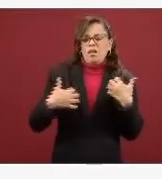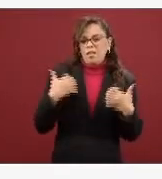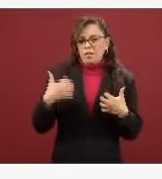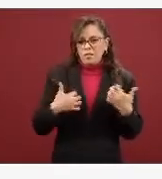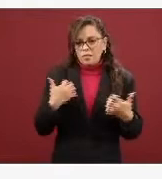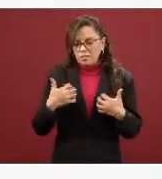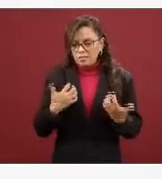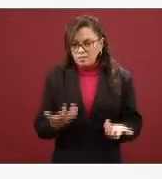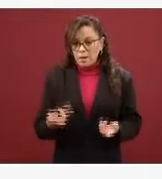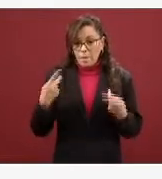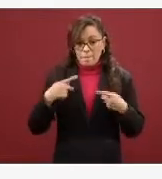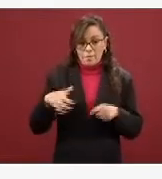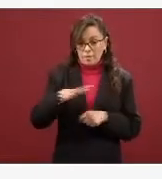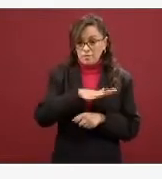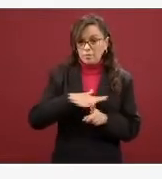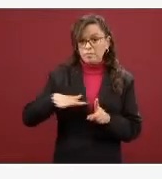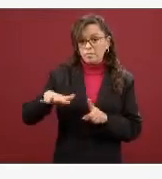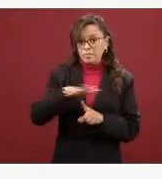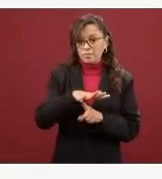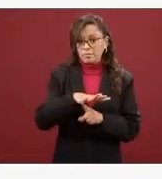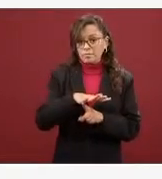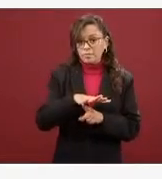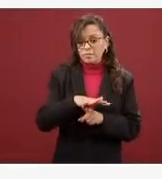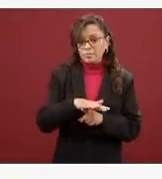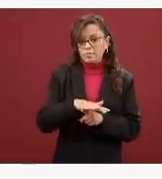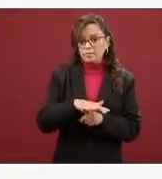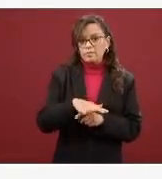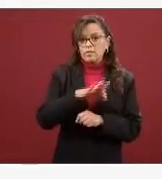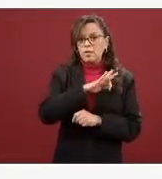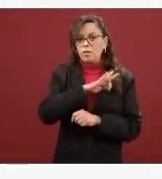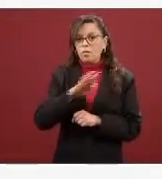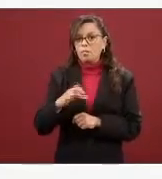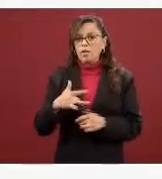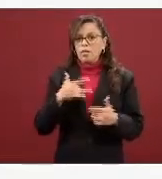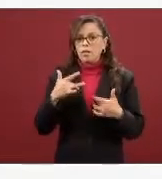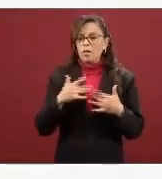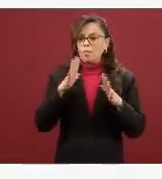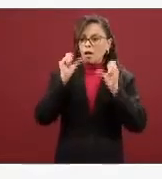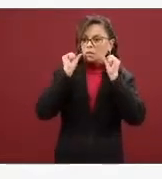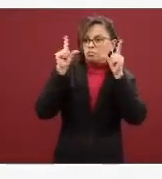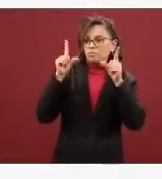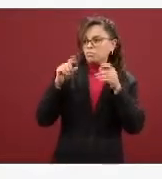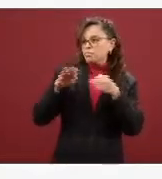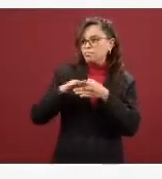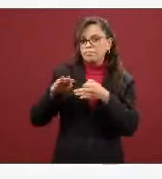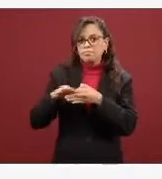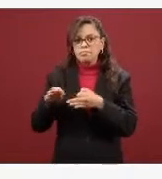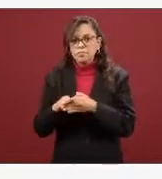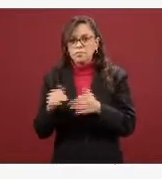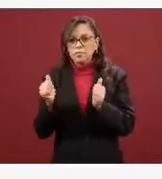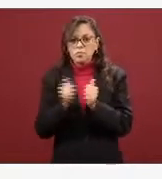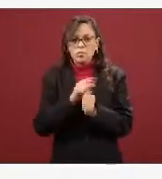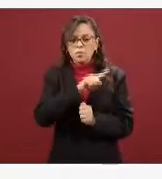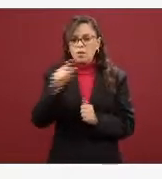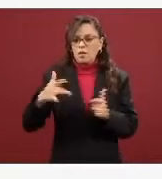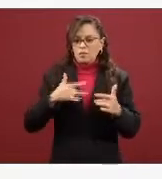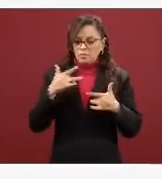expresarse es que las personas pueden estar demasiado alertas por cualquier sintomatología que pueda